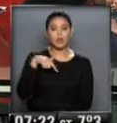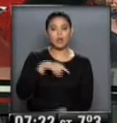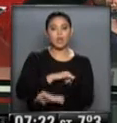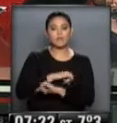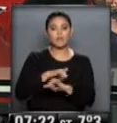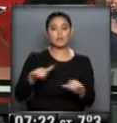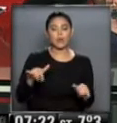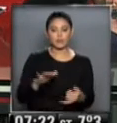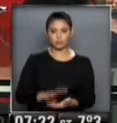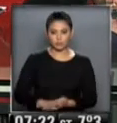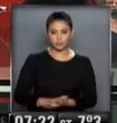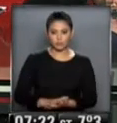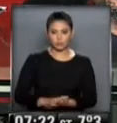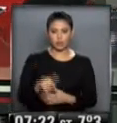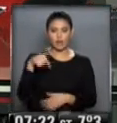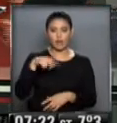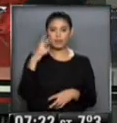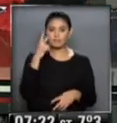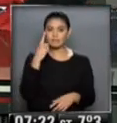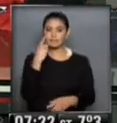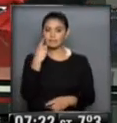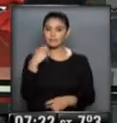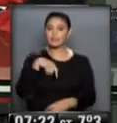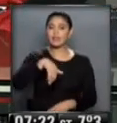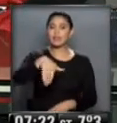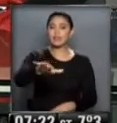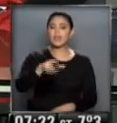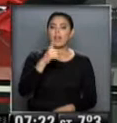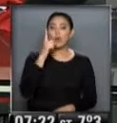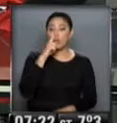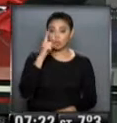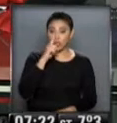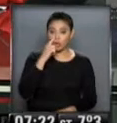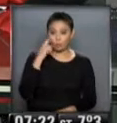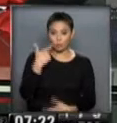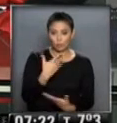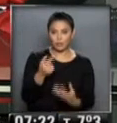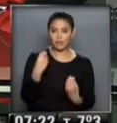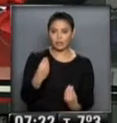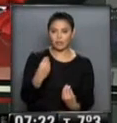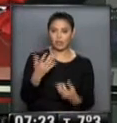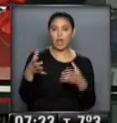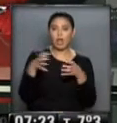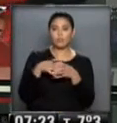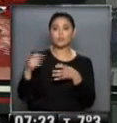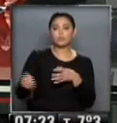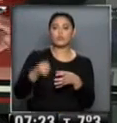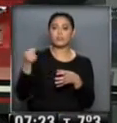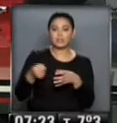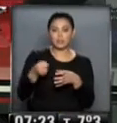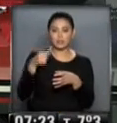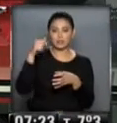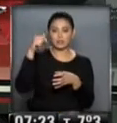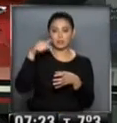Vamos a hablar de la posibilidad que se está analizando y que se va a conocer en el mes de julio, que es de expulsar al Partido Socialista de la Argentina